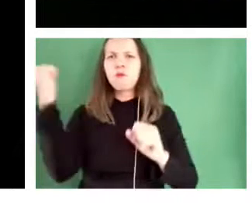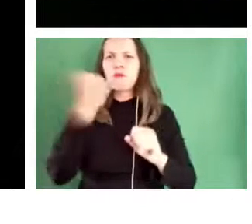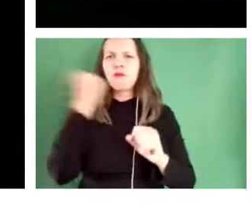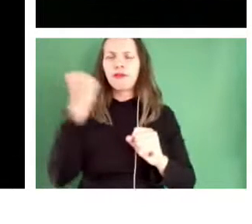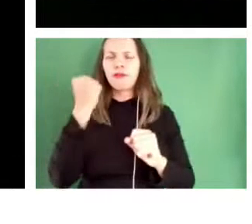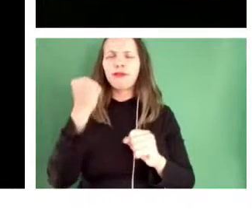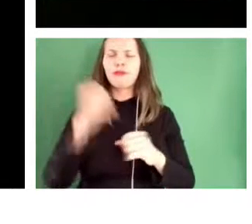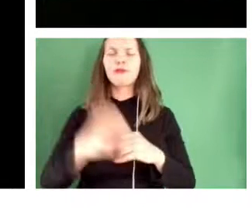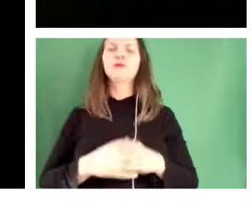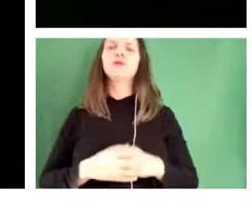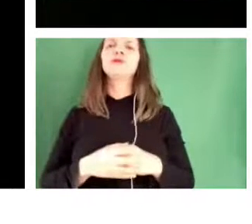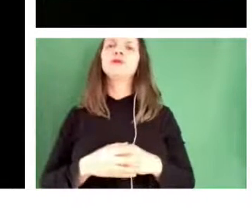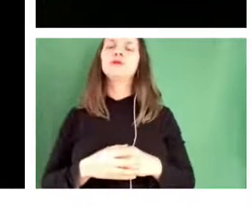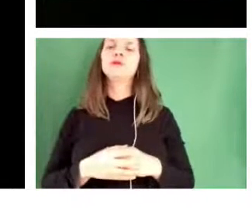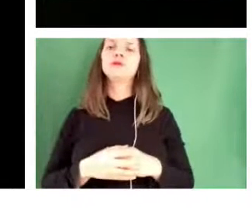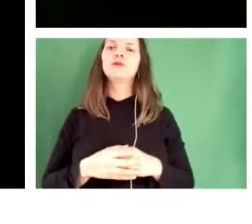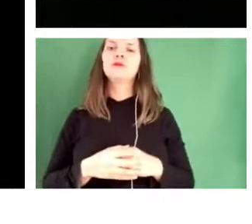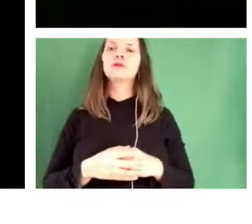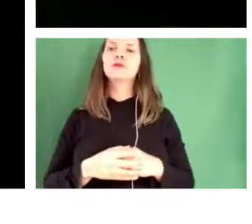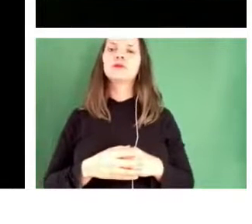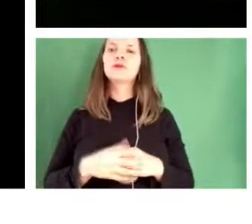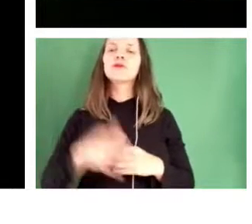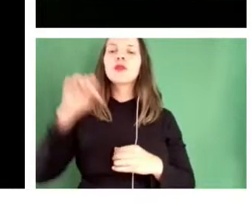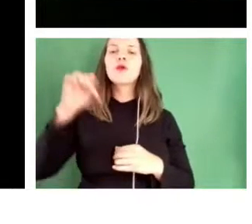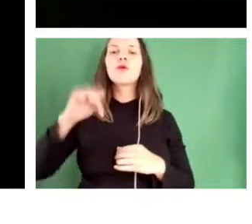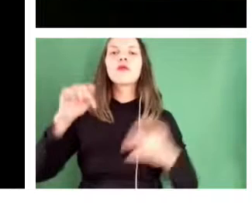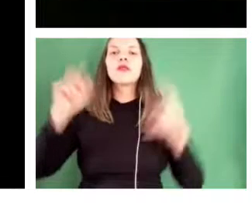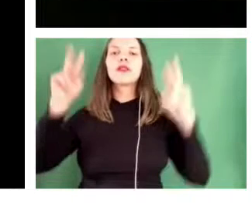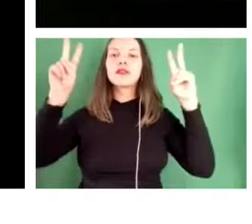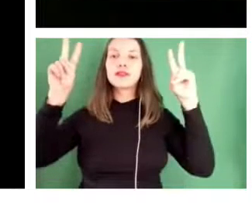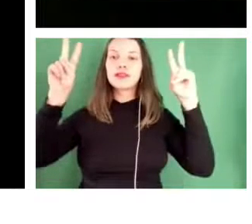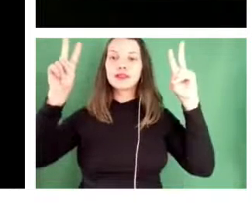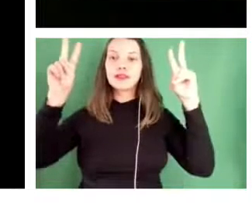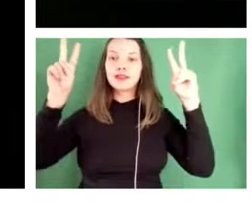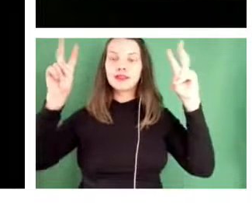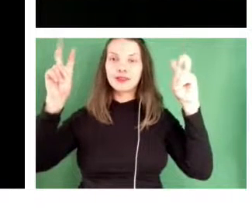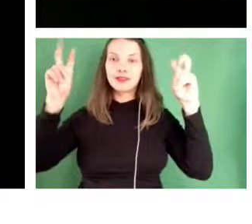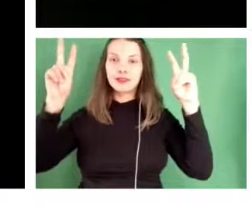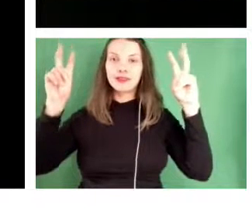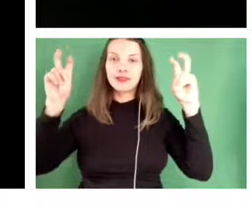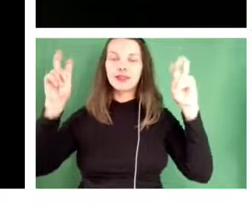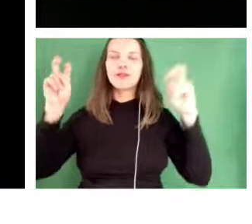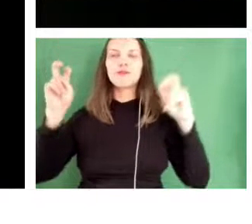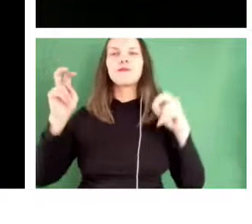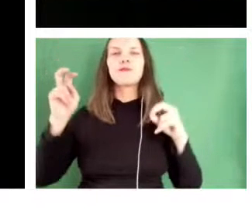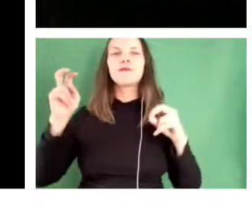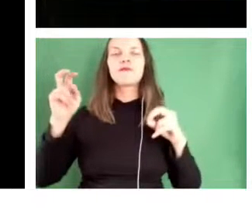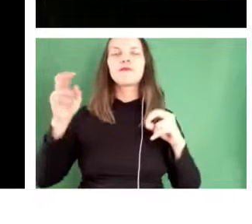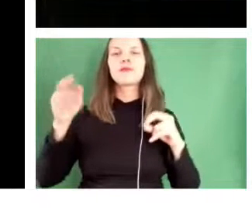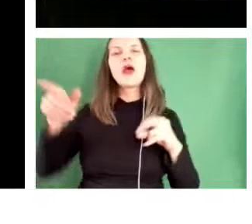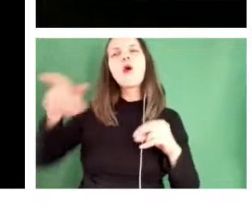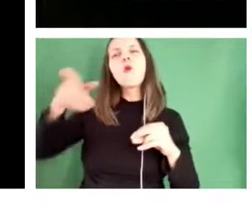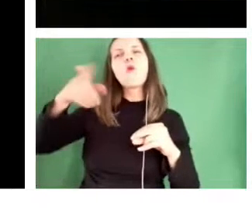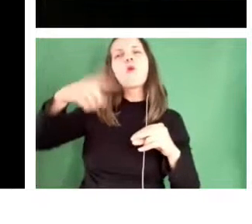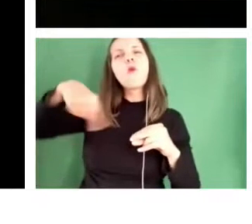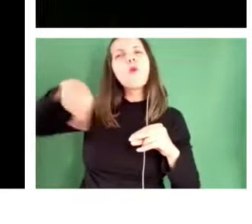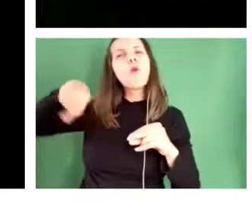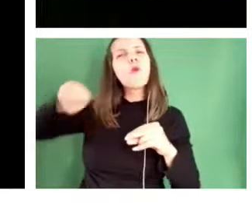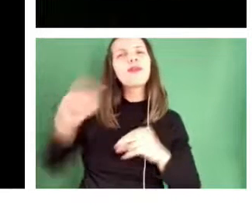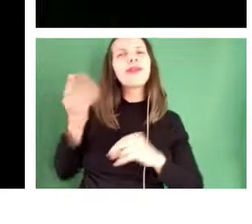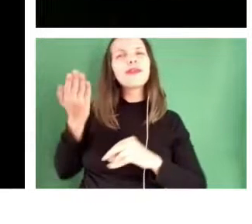El tema que yo voy a tocar tiene mucho que ver con lo que ustedes, con el ejercicio que ustedes acaban de